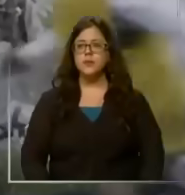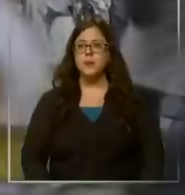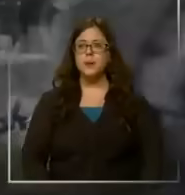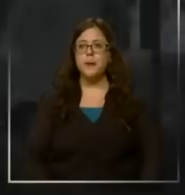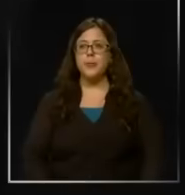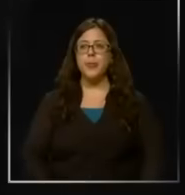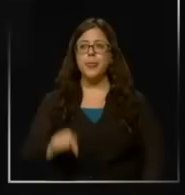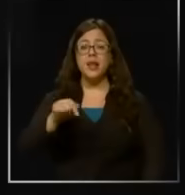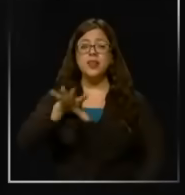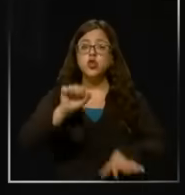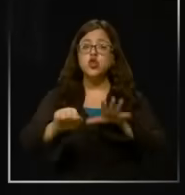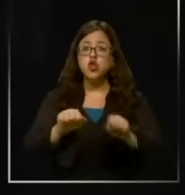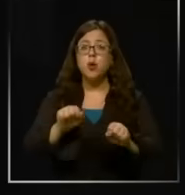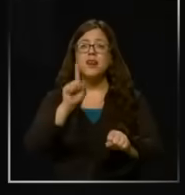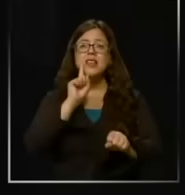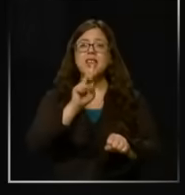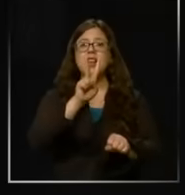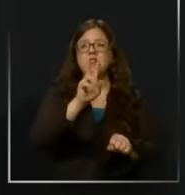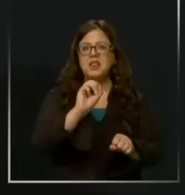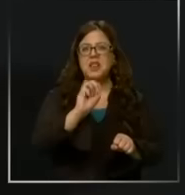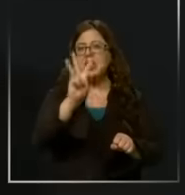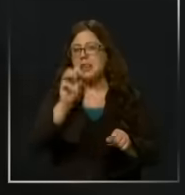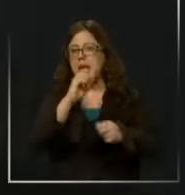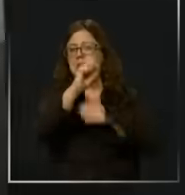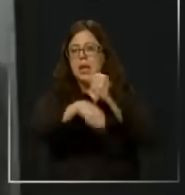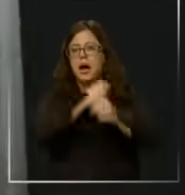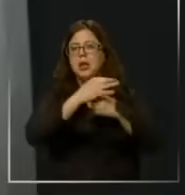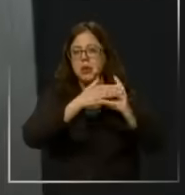Esta es una toma que tiene por lo menos por unos 20, 30 años más.